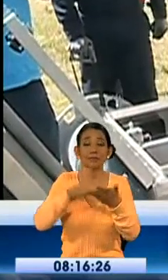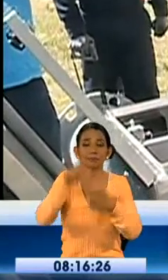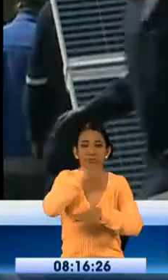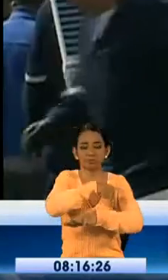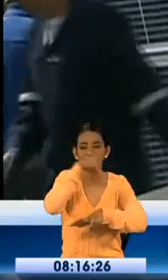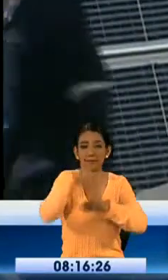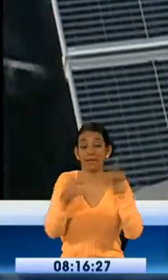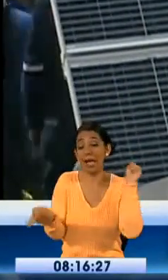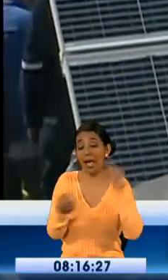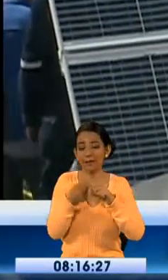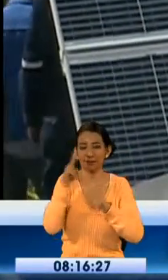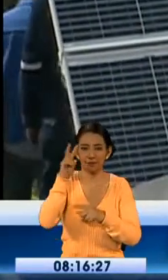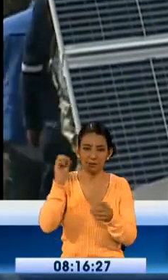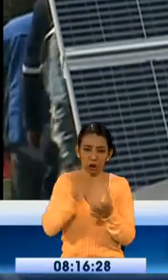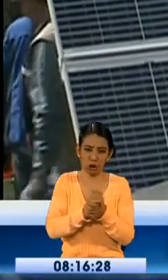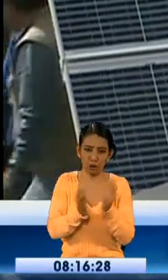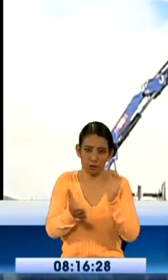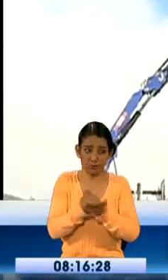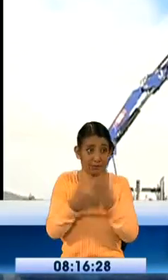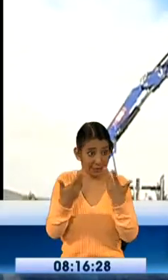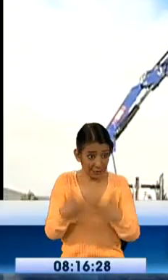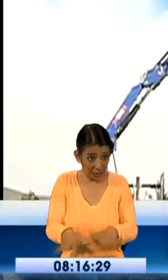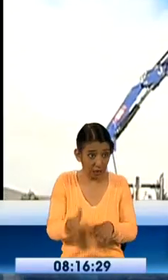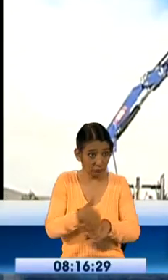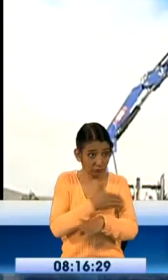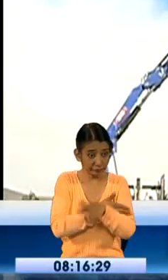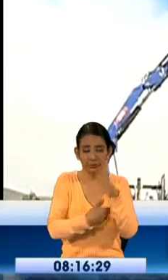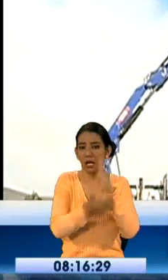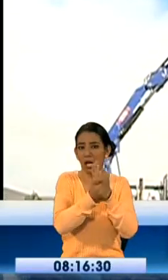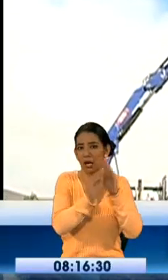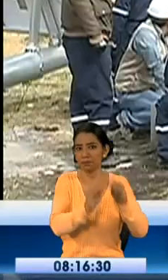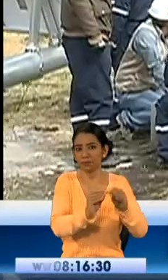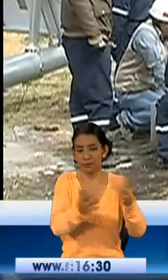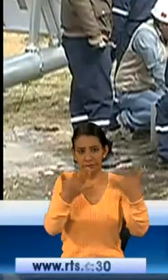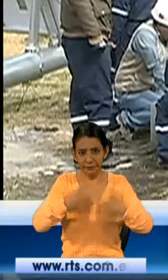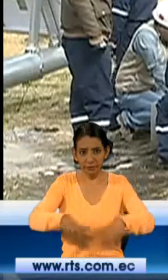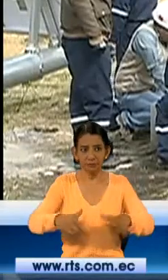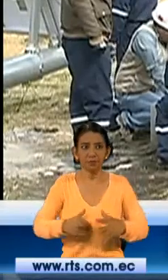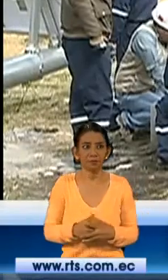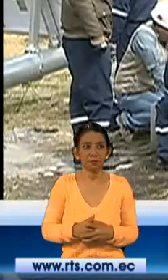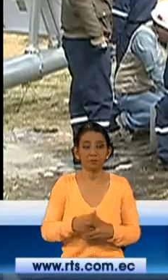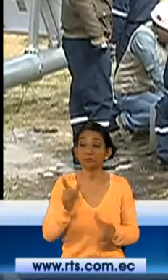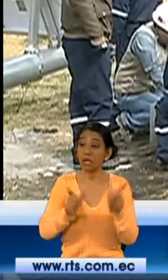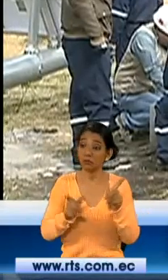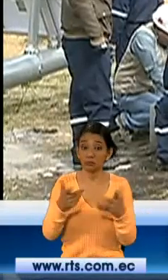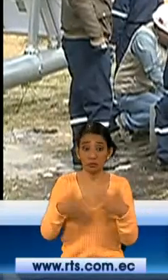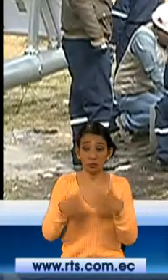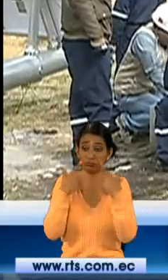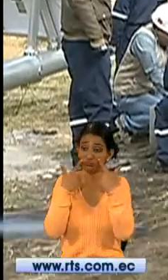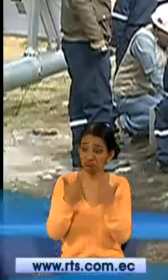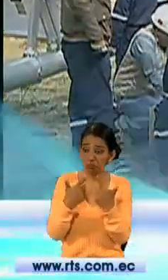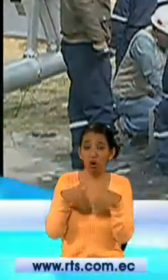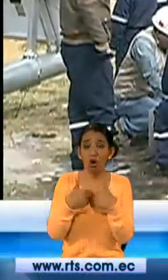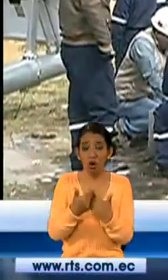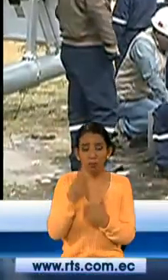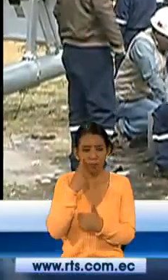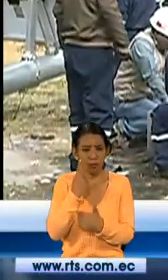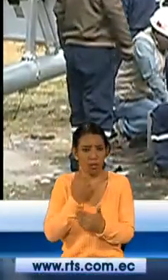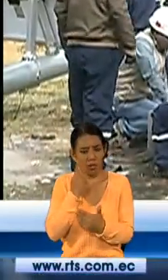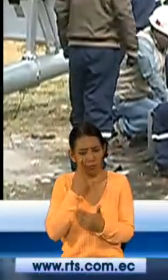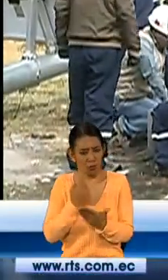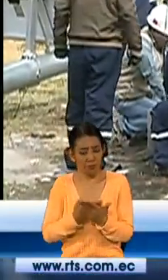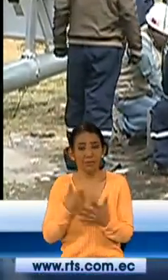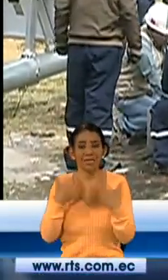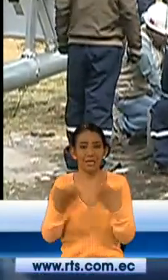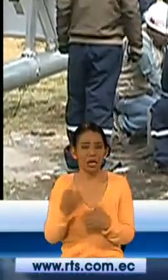mes. La población ha recibido ya la capacitación correspondiente. Los pobladores están muy pendientes de hacer la prueba, quieren escuchar los